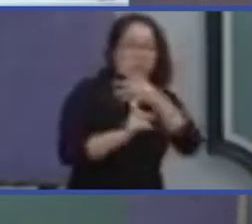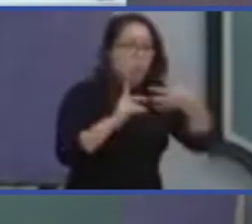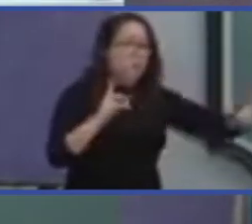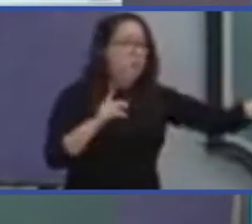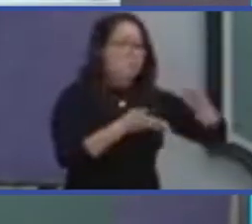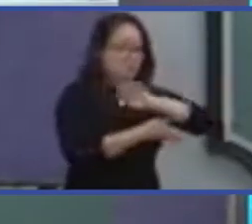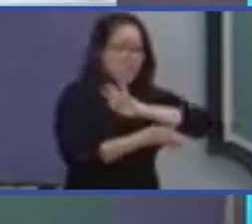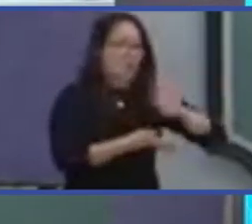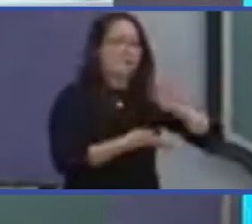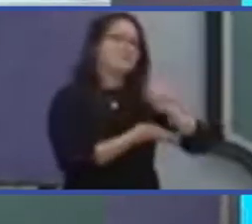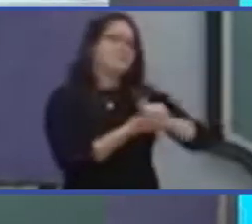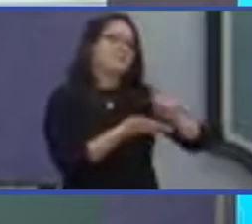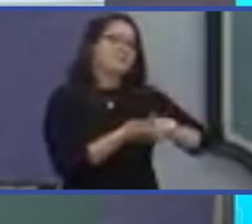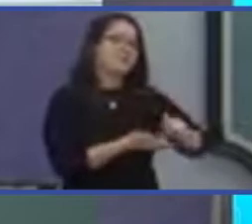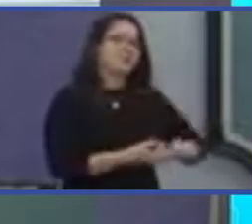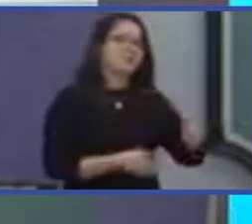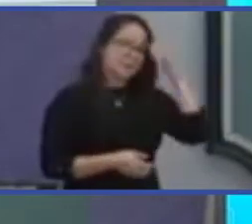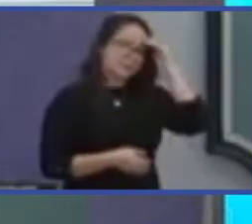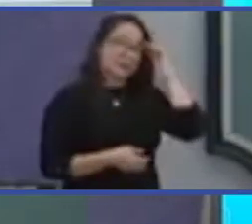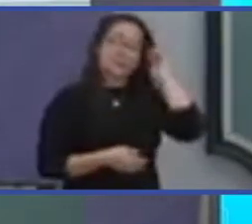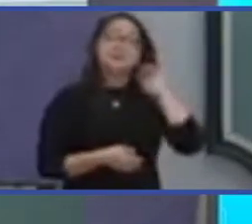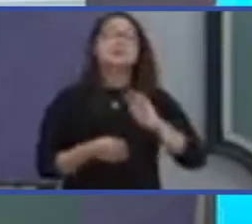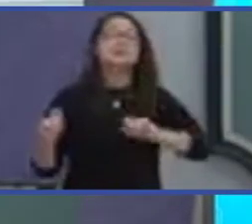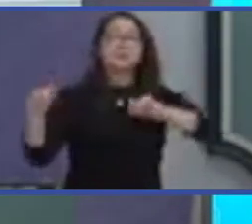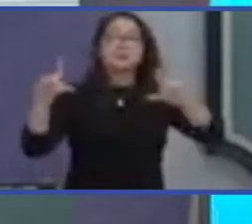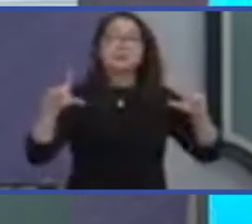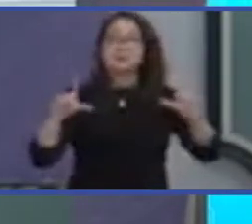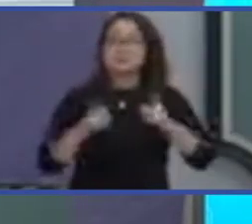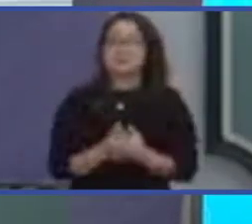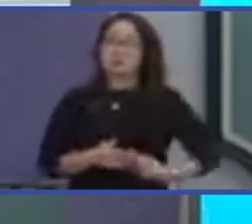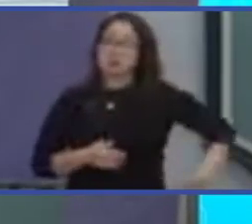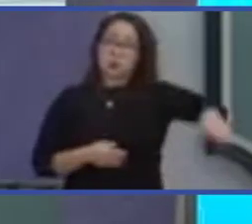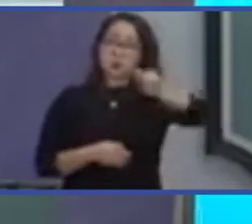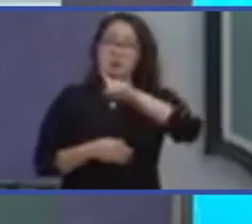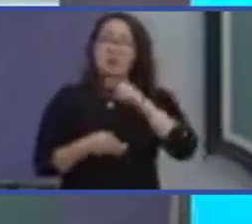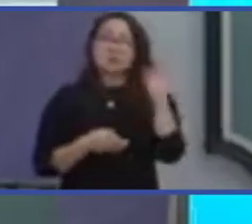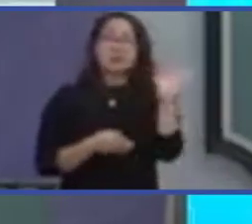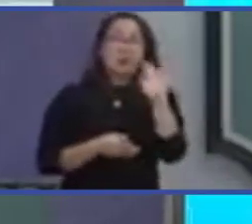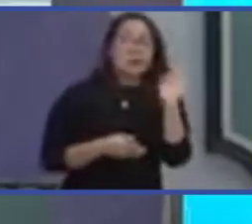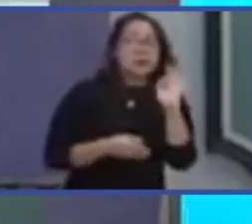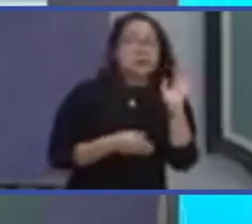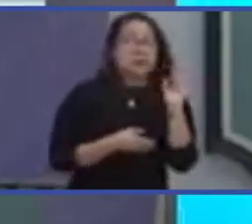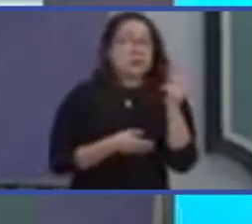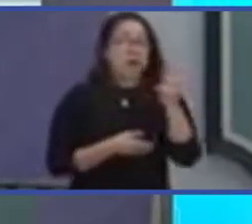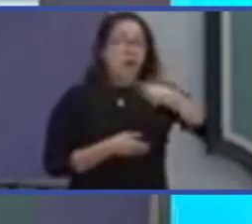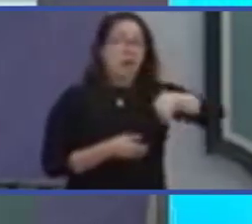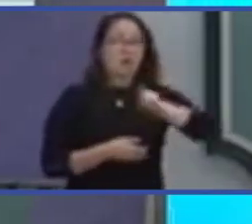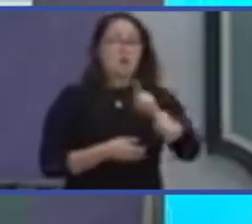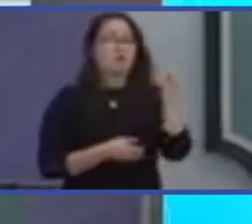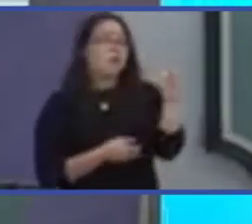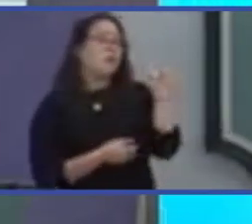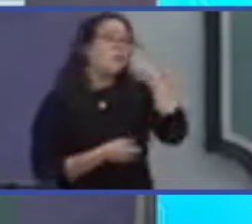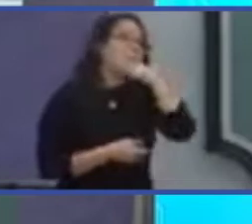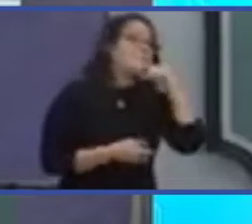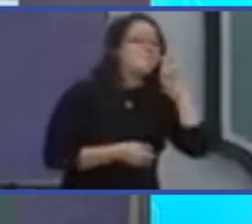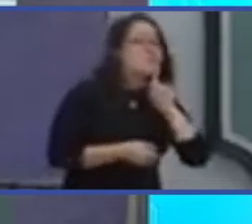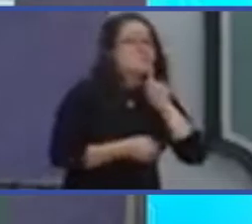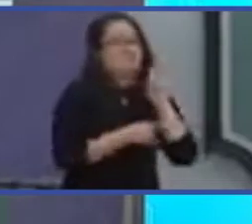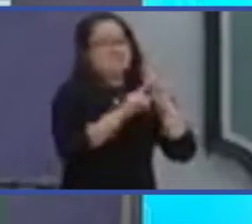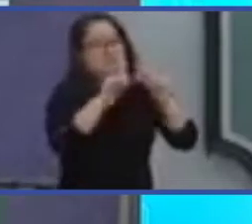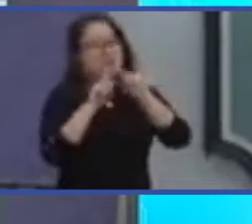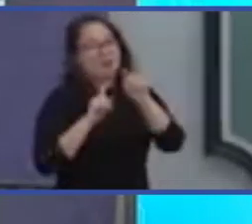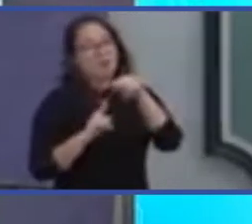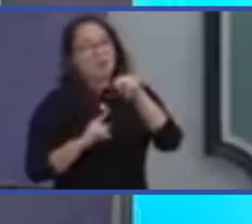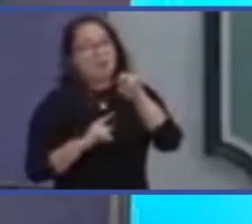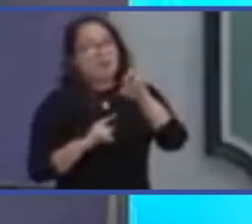vez que chicos chicas chiques se declaren a su novia novio novie no le digan te